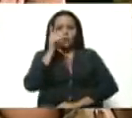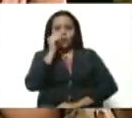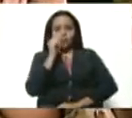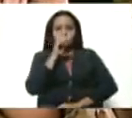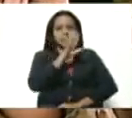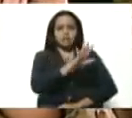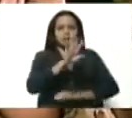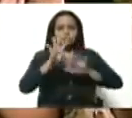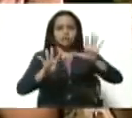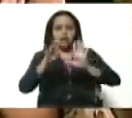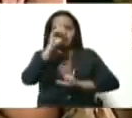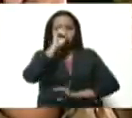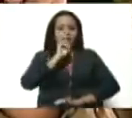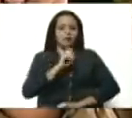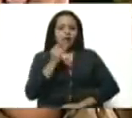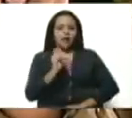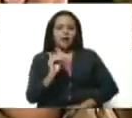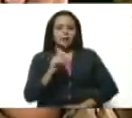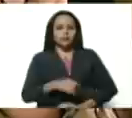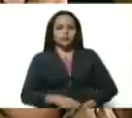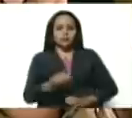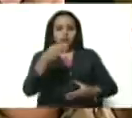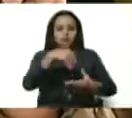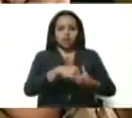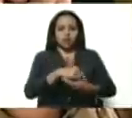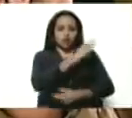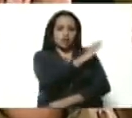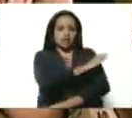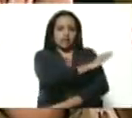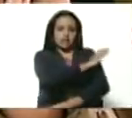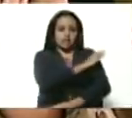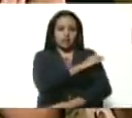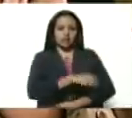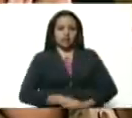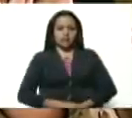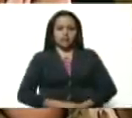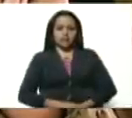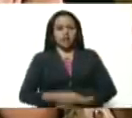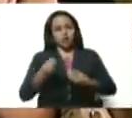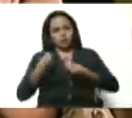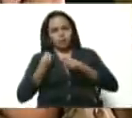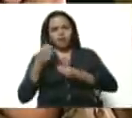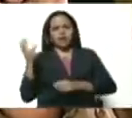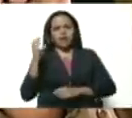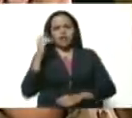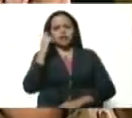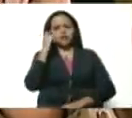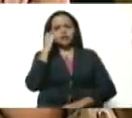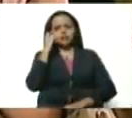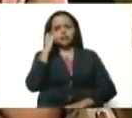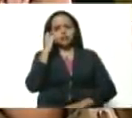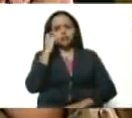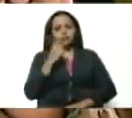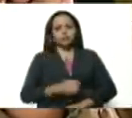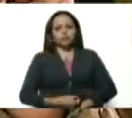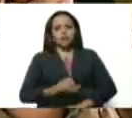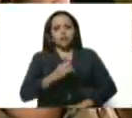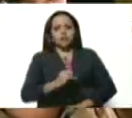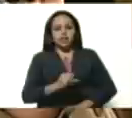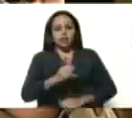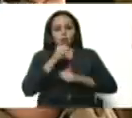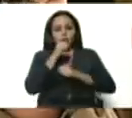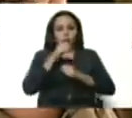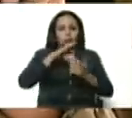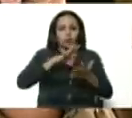que está ingresado en una clínica del municipio baruta aunque reside en el distrito capital con una ira moderada y